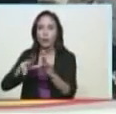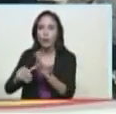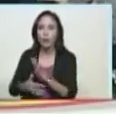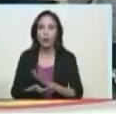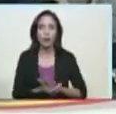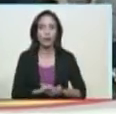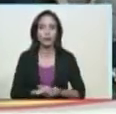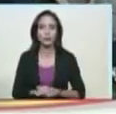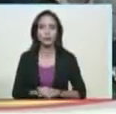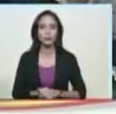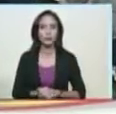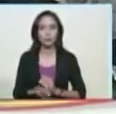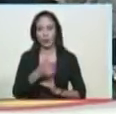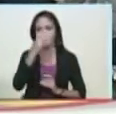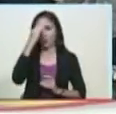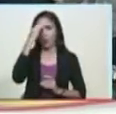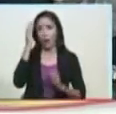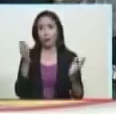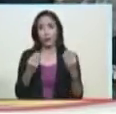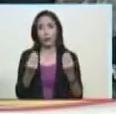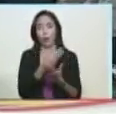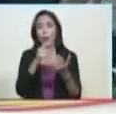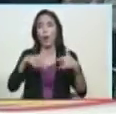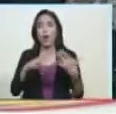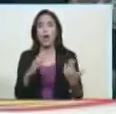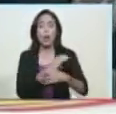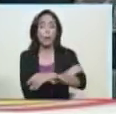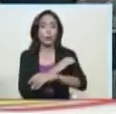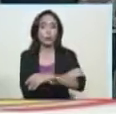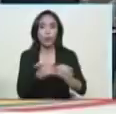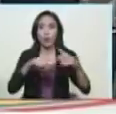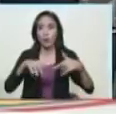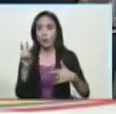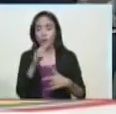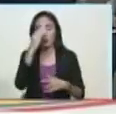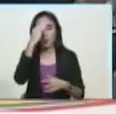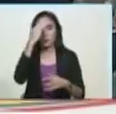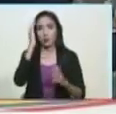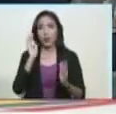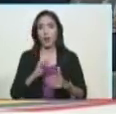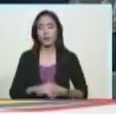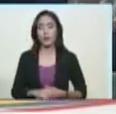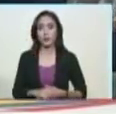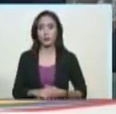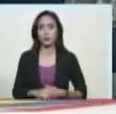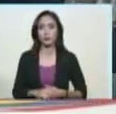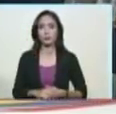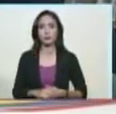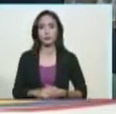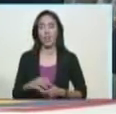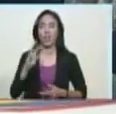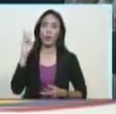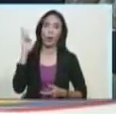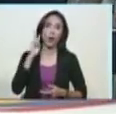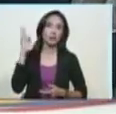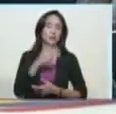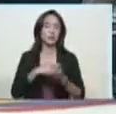se conoce a la burguesía venezolana bueno los condados de weston